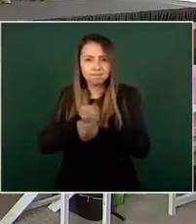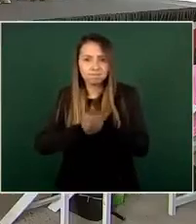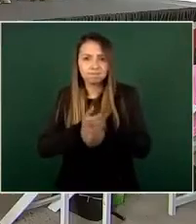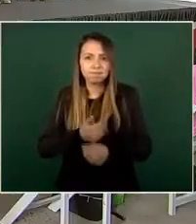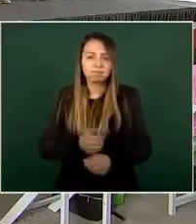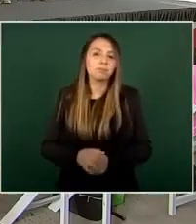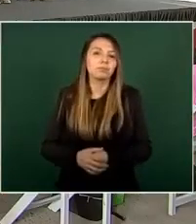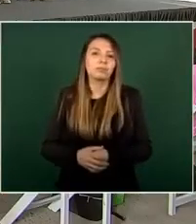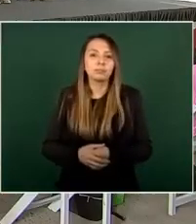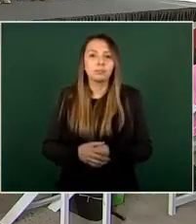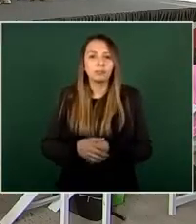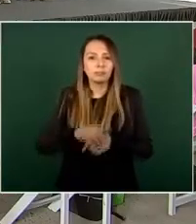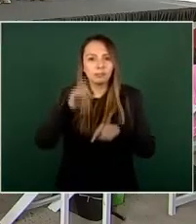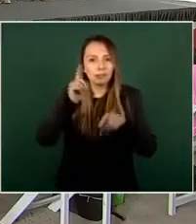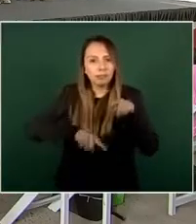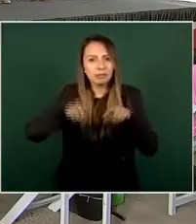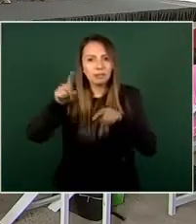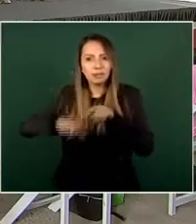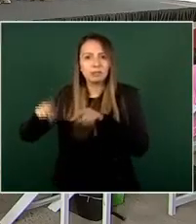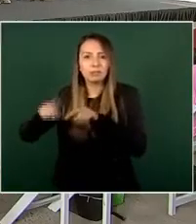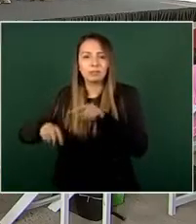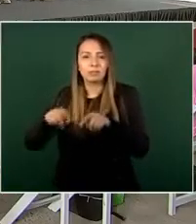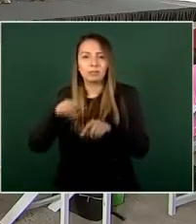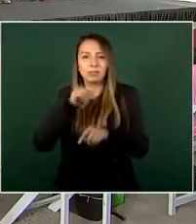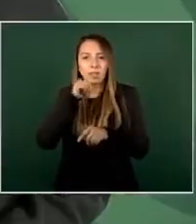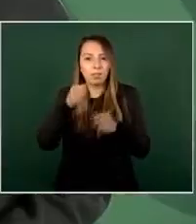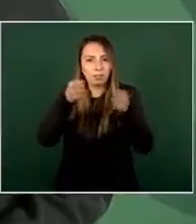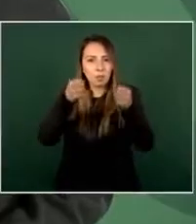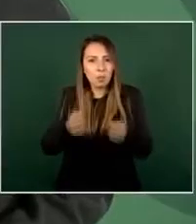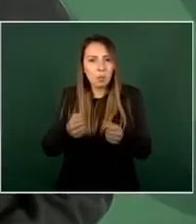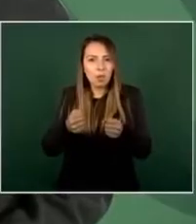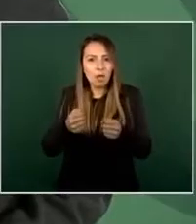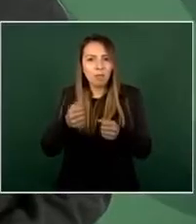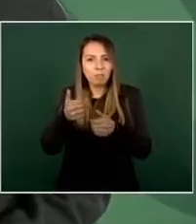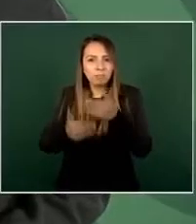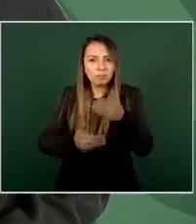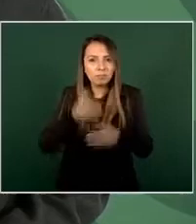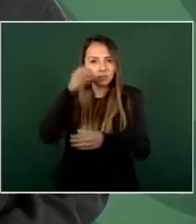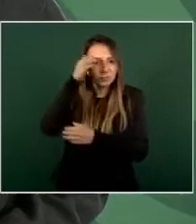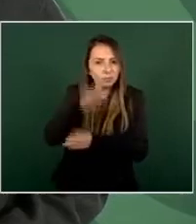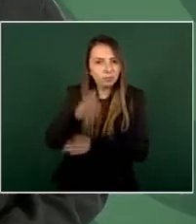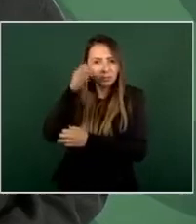la inseguridad del crimen y la impunidad